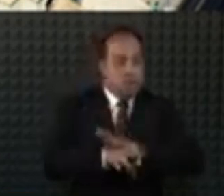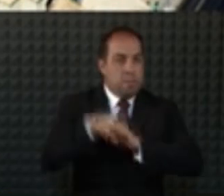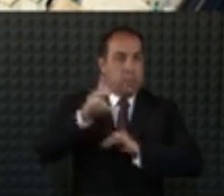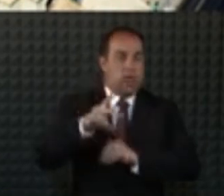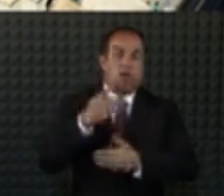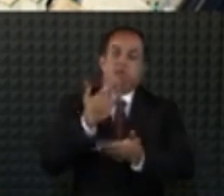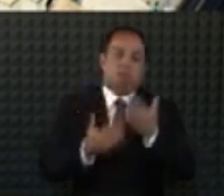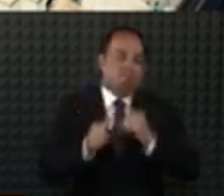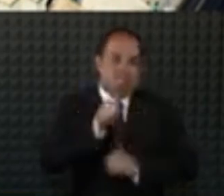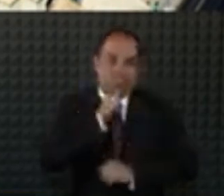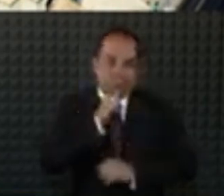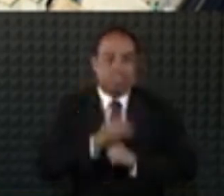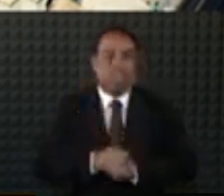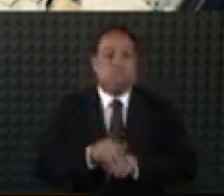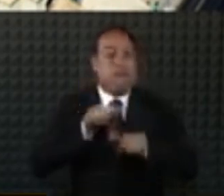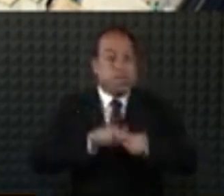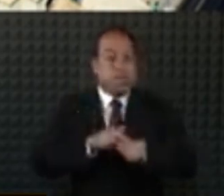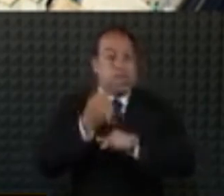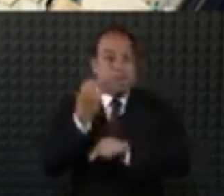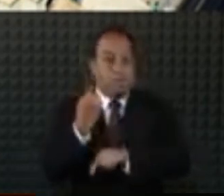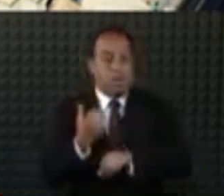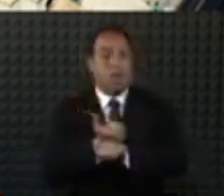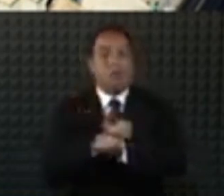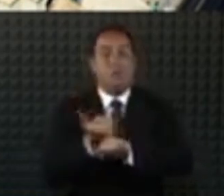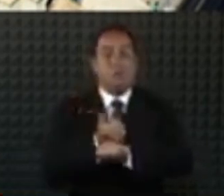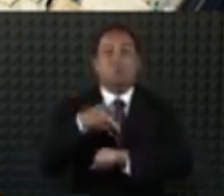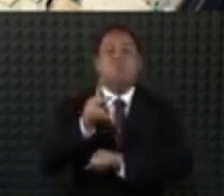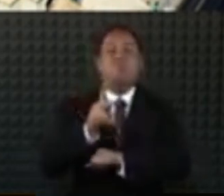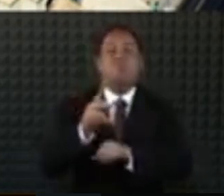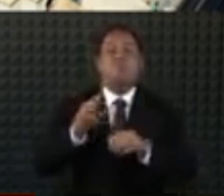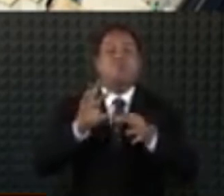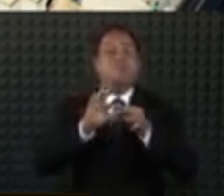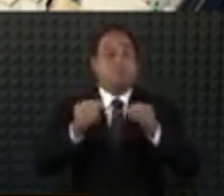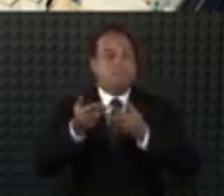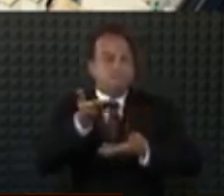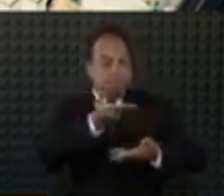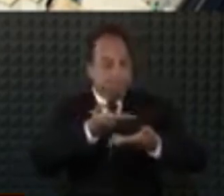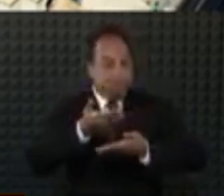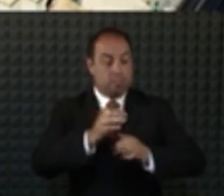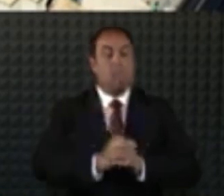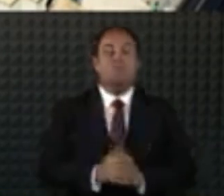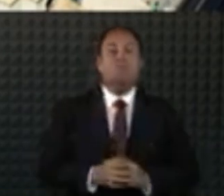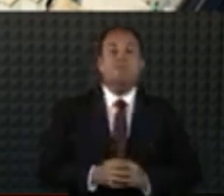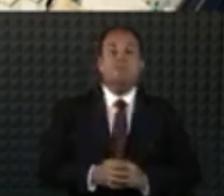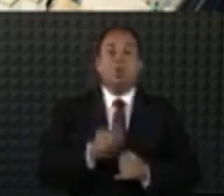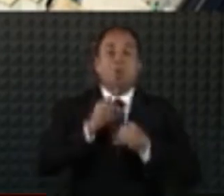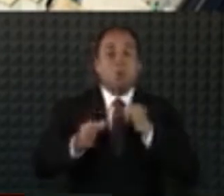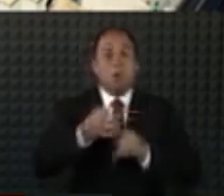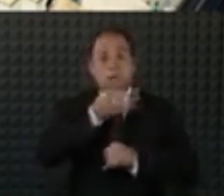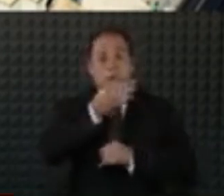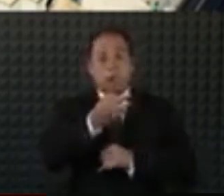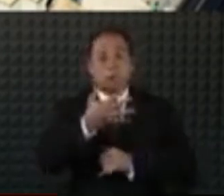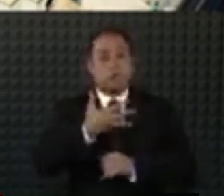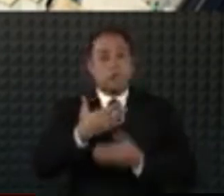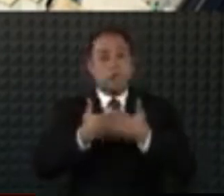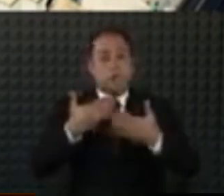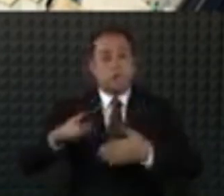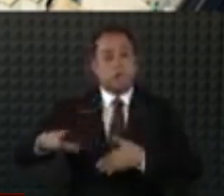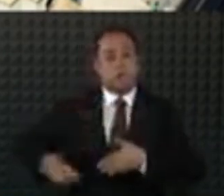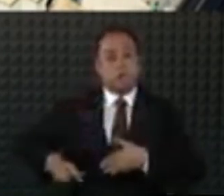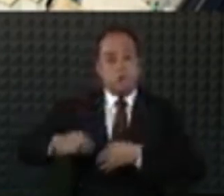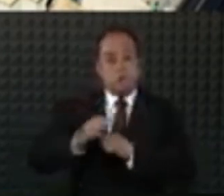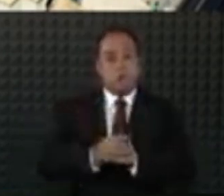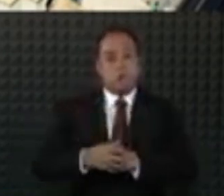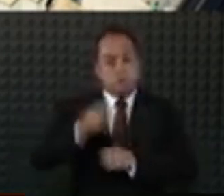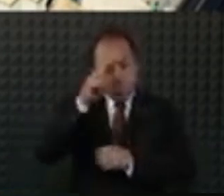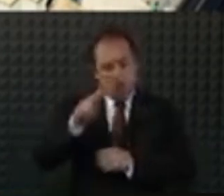ellas. Entonces, seguimos en semáforo amarillo, aunque sí queremos compartirles que en la última notificación que nos llegó preliminar de parte del Gobierno de México